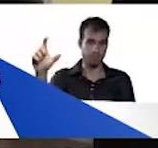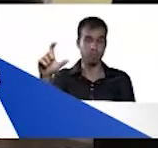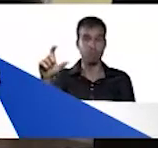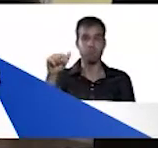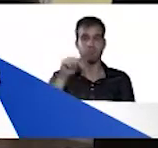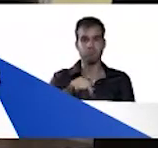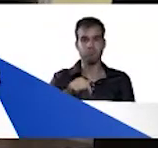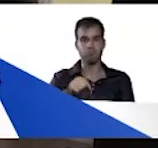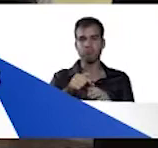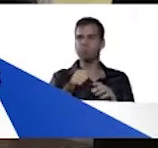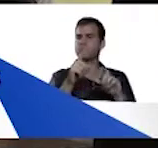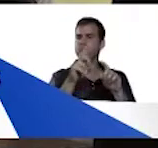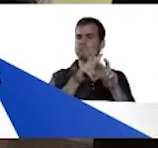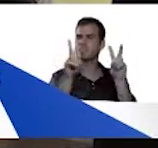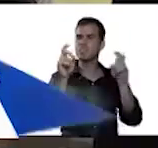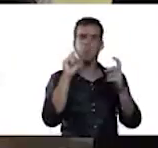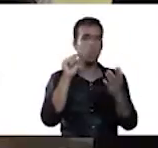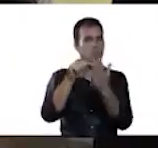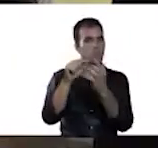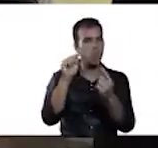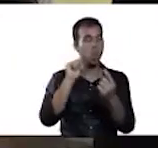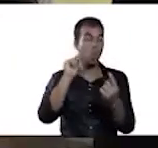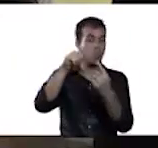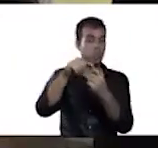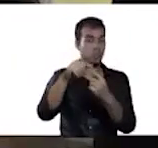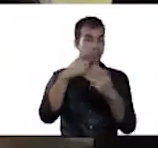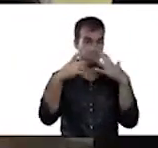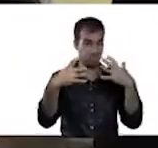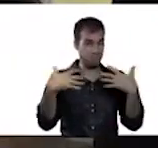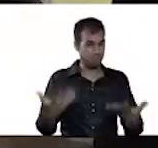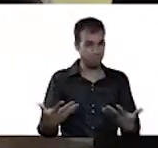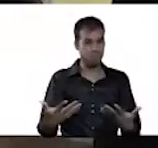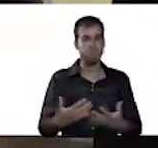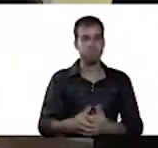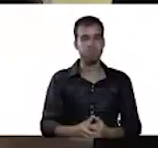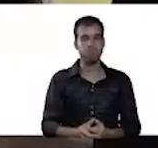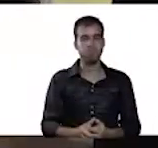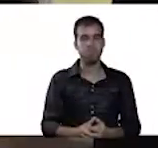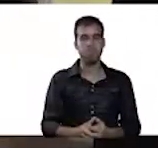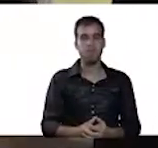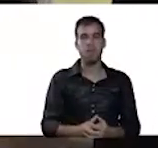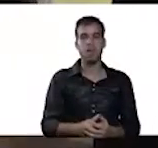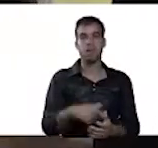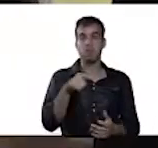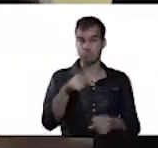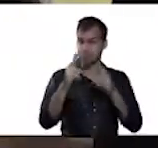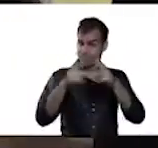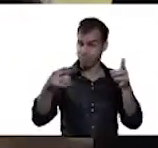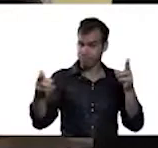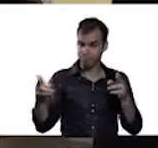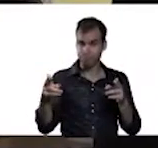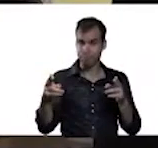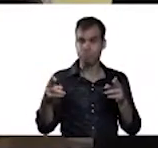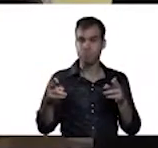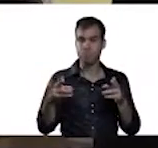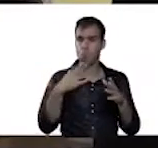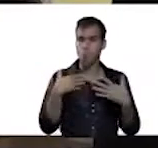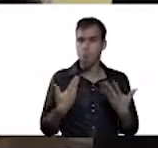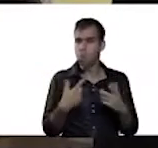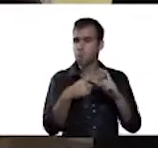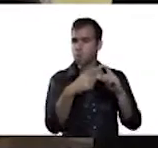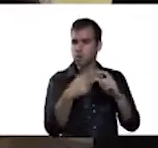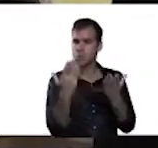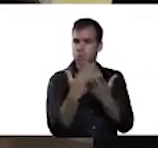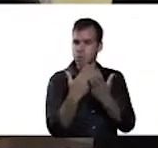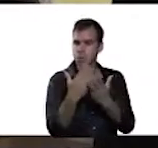actividades escolares, estaremos abordando los objetivos más importantes de esta etapa. Asimismo, estaremos orientando